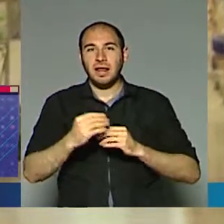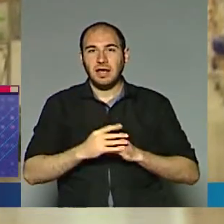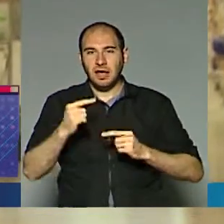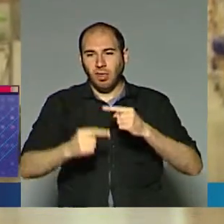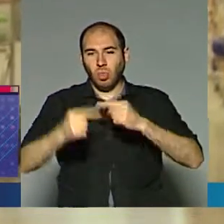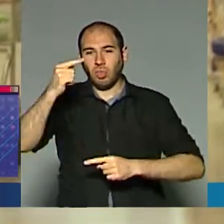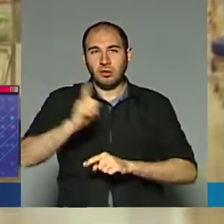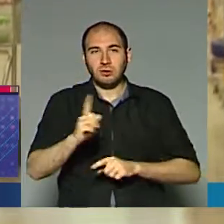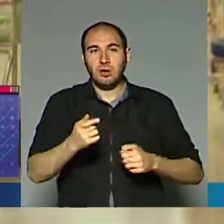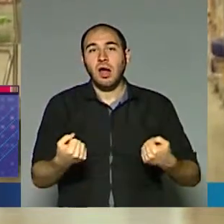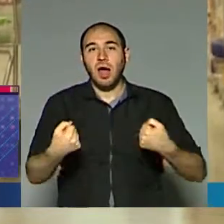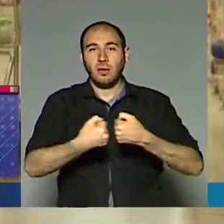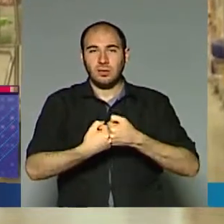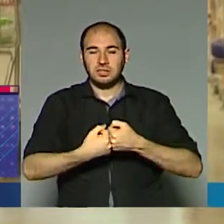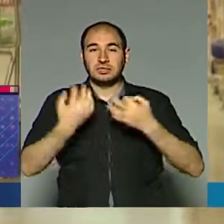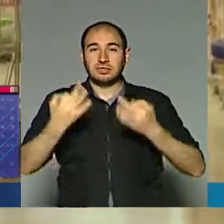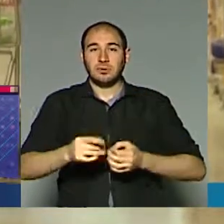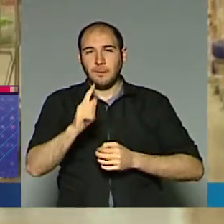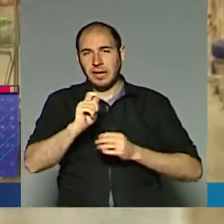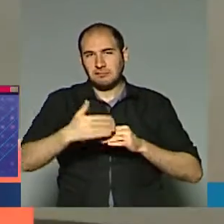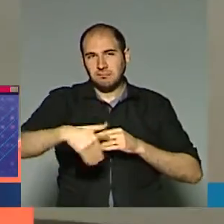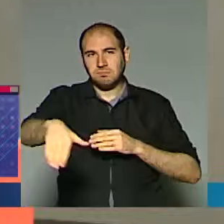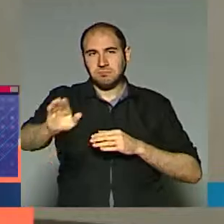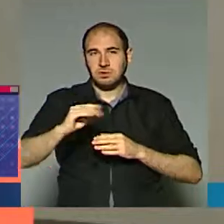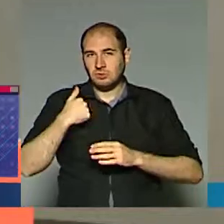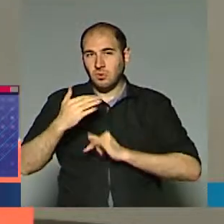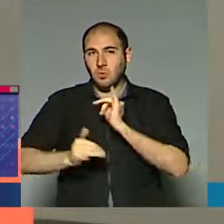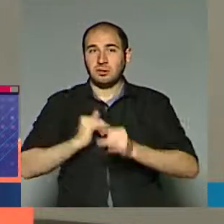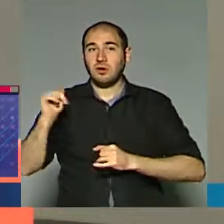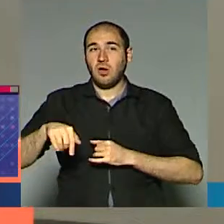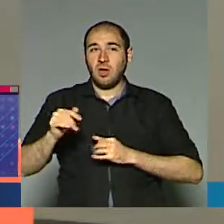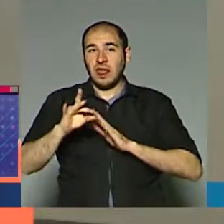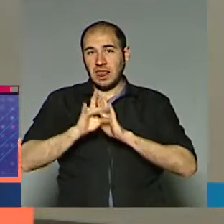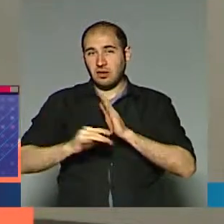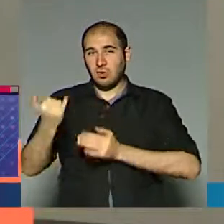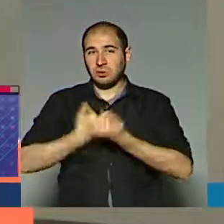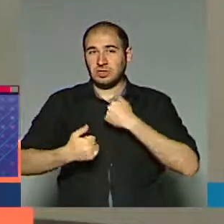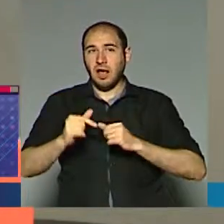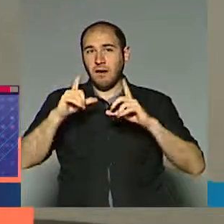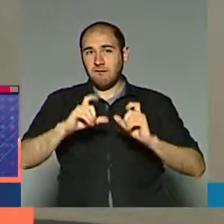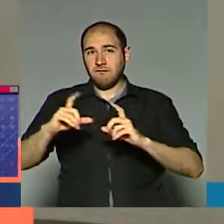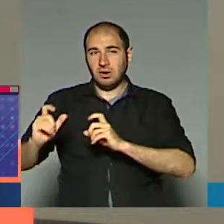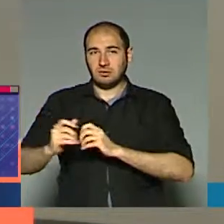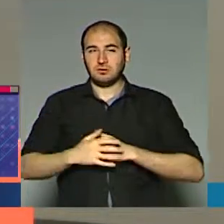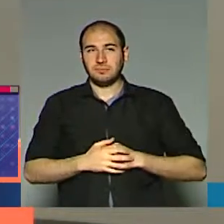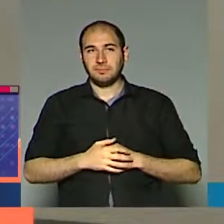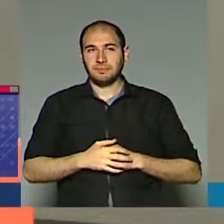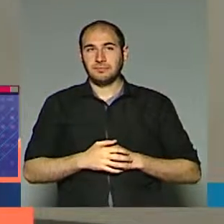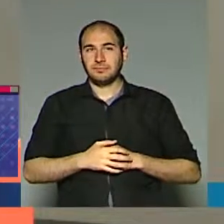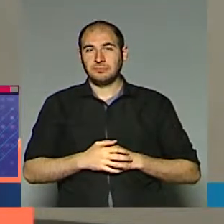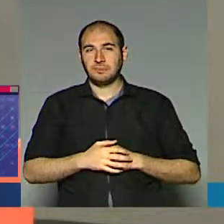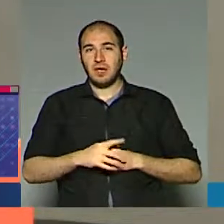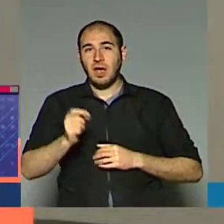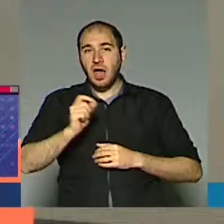quedar desfasados en un acuerdo que probablemente dure meses. Bueno, te cuento algo. Hoy nos pasaban el dato, por ejemplo, de estas fotografías